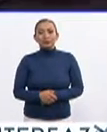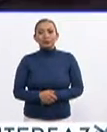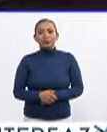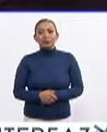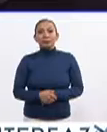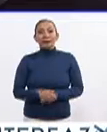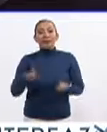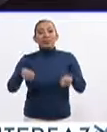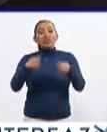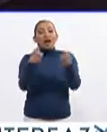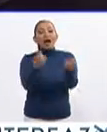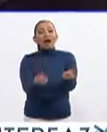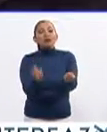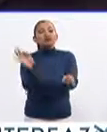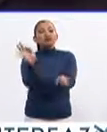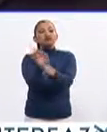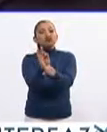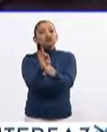de darnos seguridad.